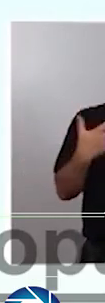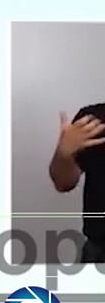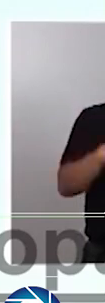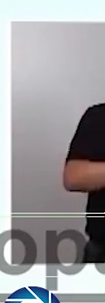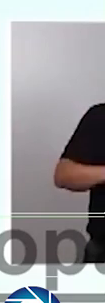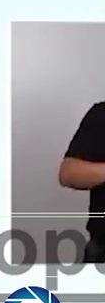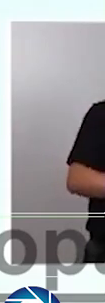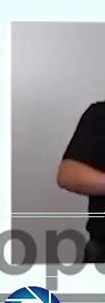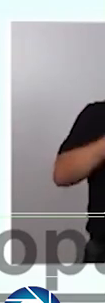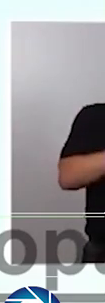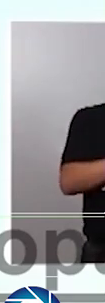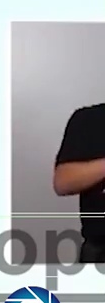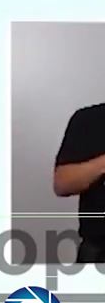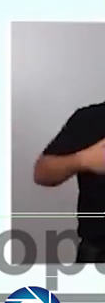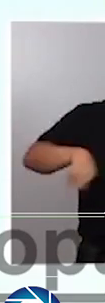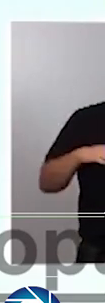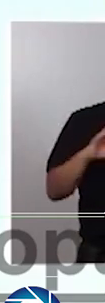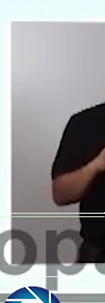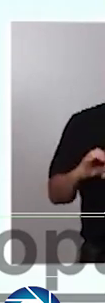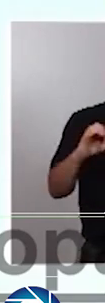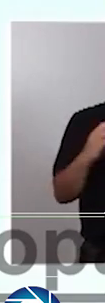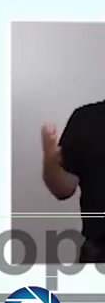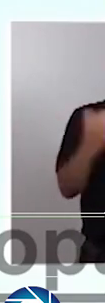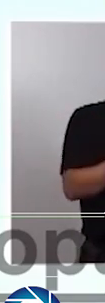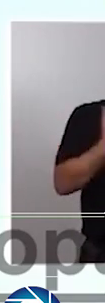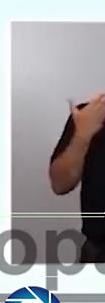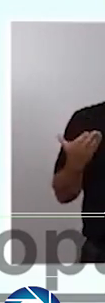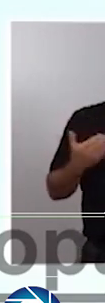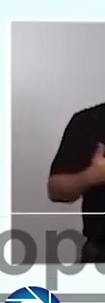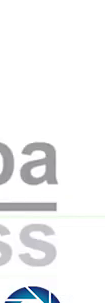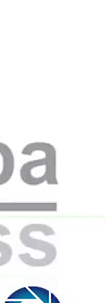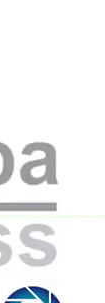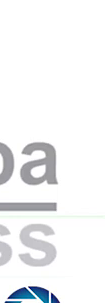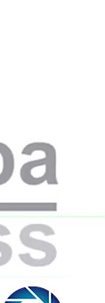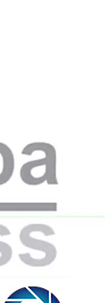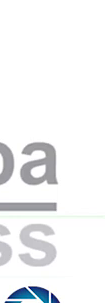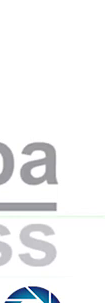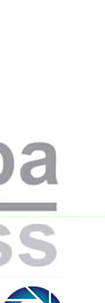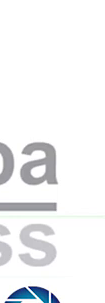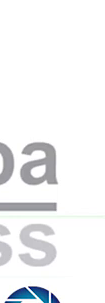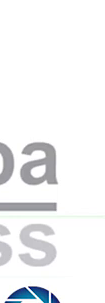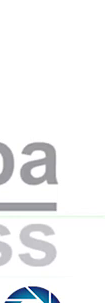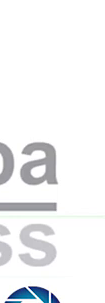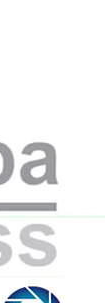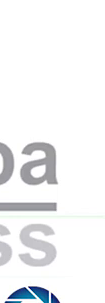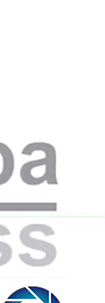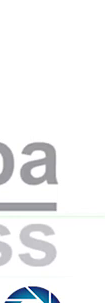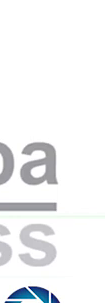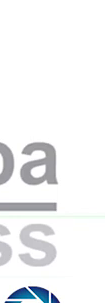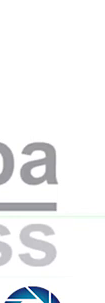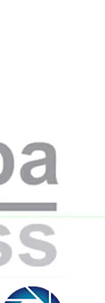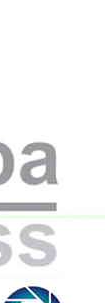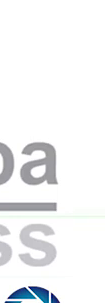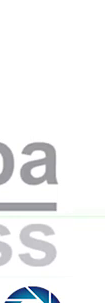es dar dineros a las personas que tienen menos recursos, que esto suena muy bien siempre, si no fuera porque es puro populismo que al final resulta